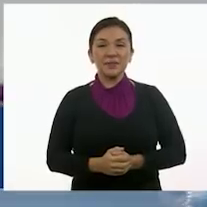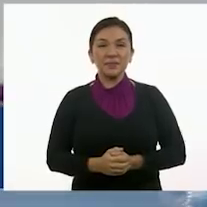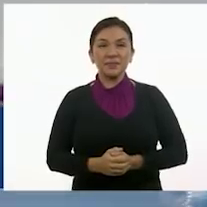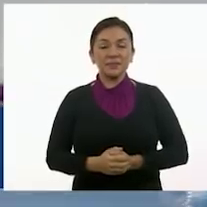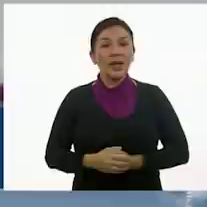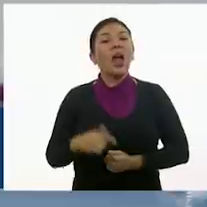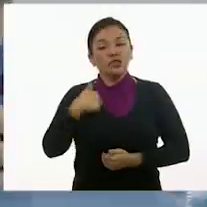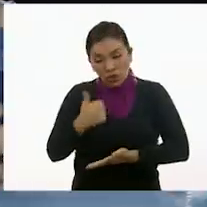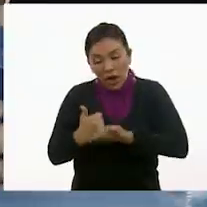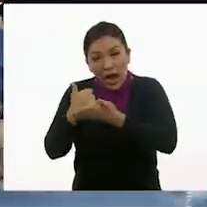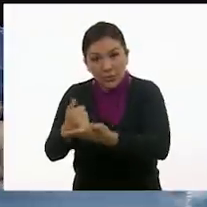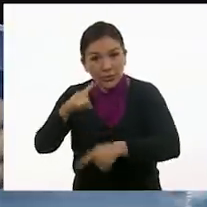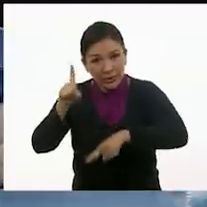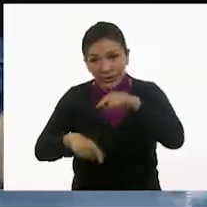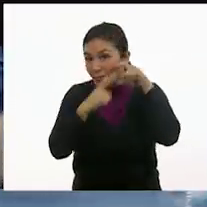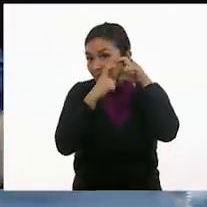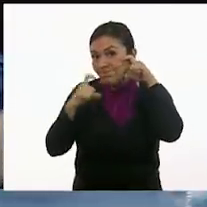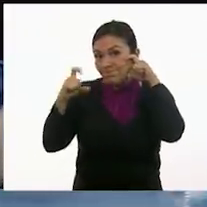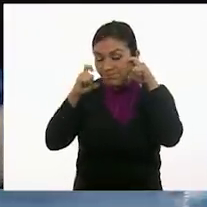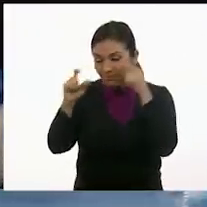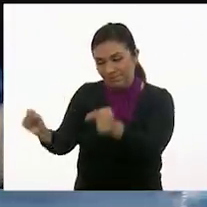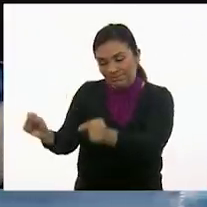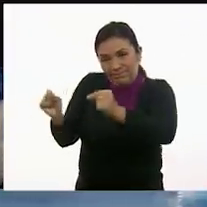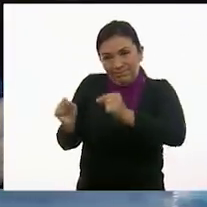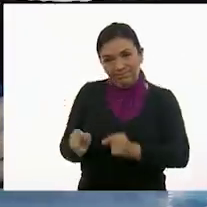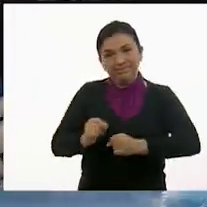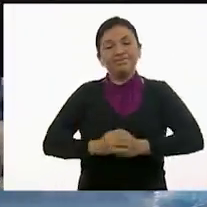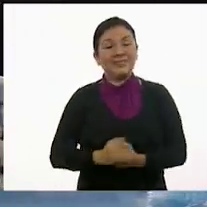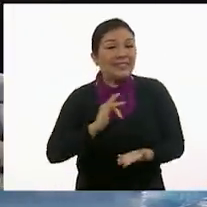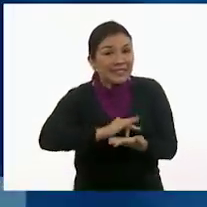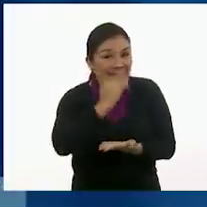Raúl, te voy a ayudar. Ay, gracias. No, de...